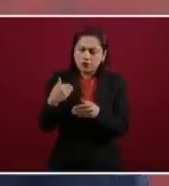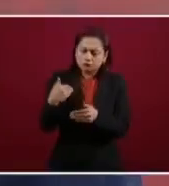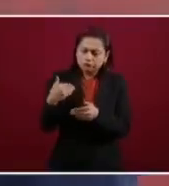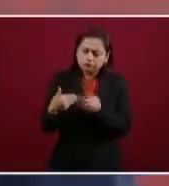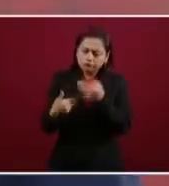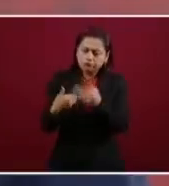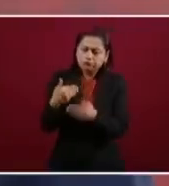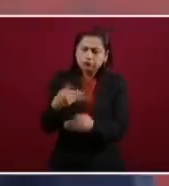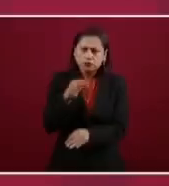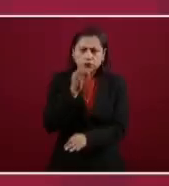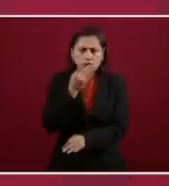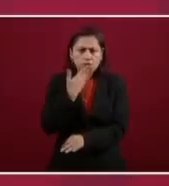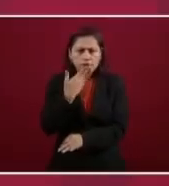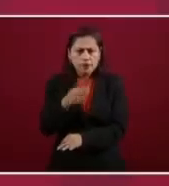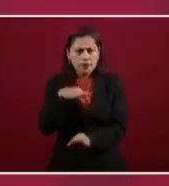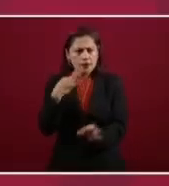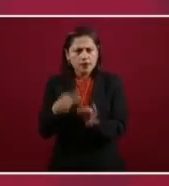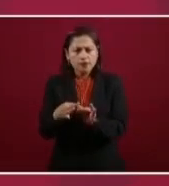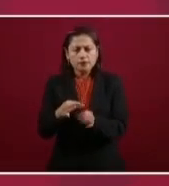bien